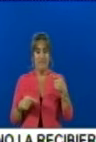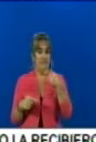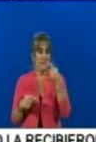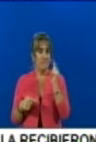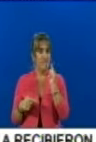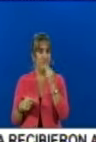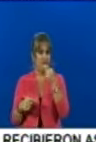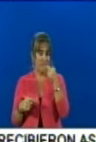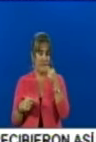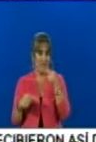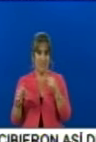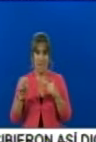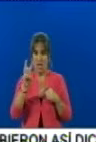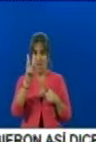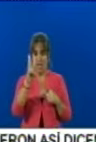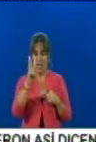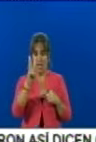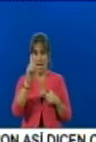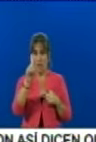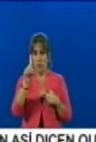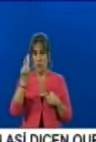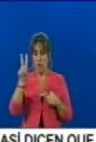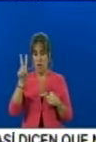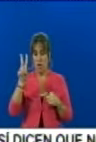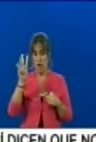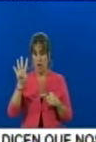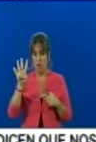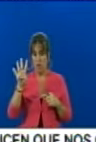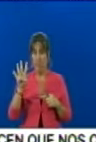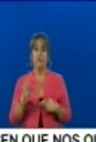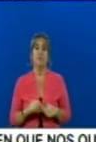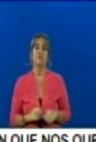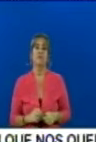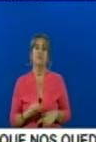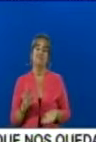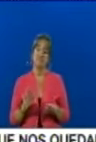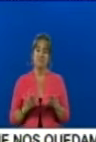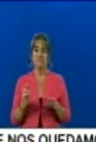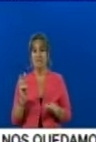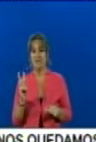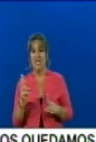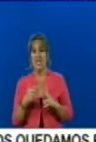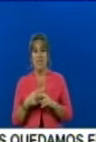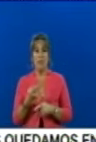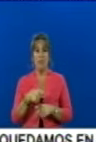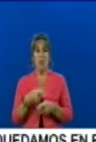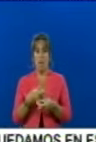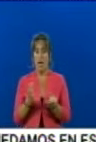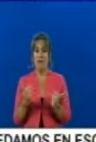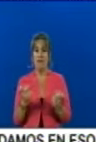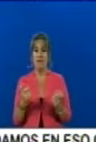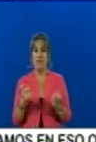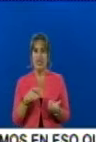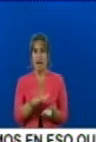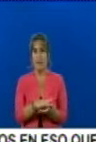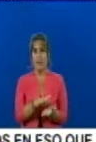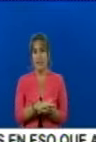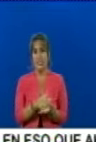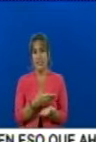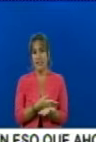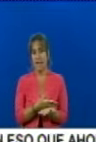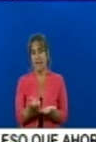los tres distritos, el 1, el 2, el 4, parcialmente en el 3 y en los poblados, y tenemos pendiente la